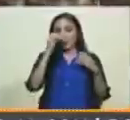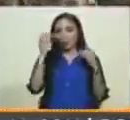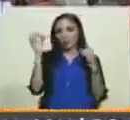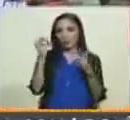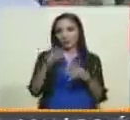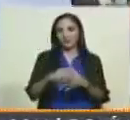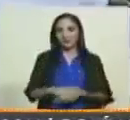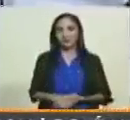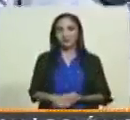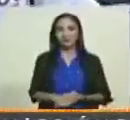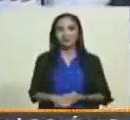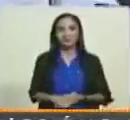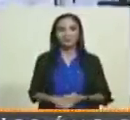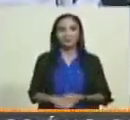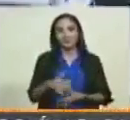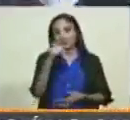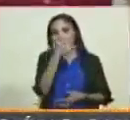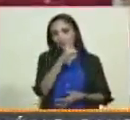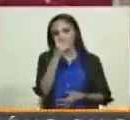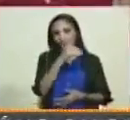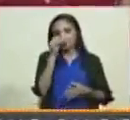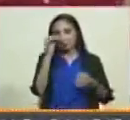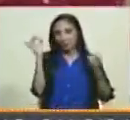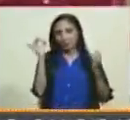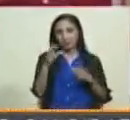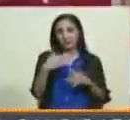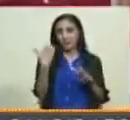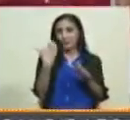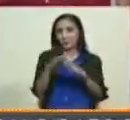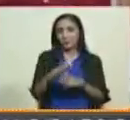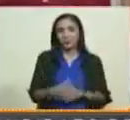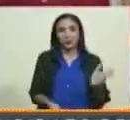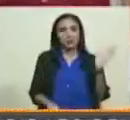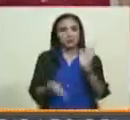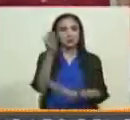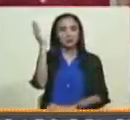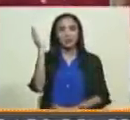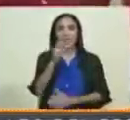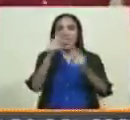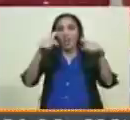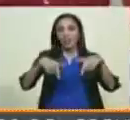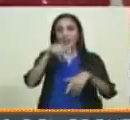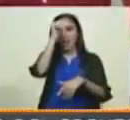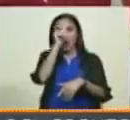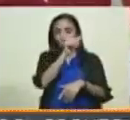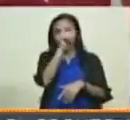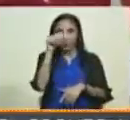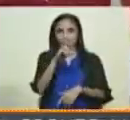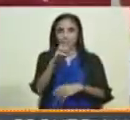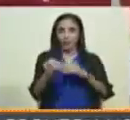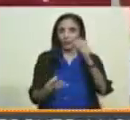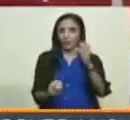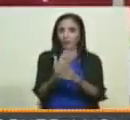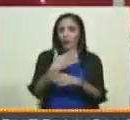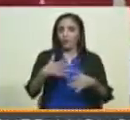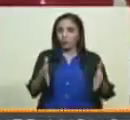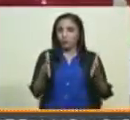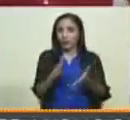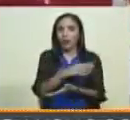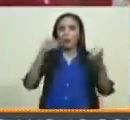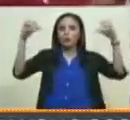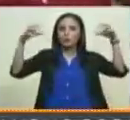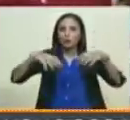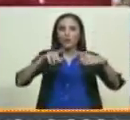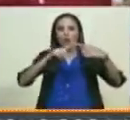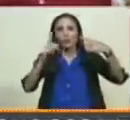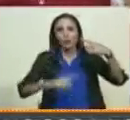Gringos imperialistas, váyanse al carajo mismo. Porque el domingo 20 de mayo, llueva,